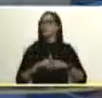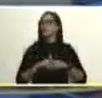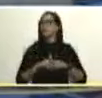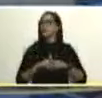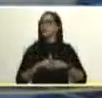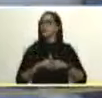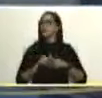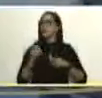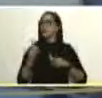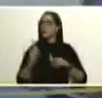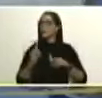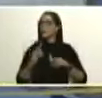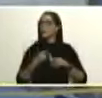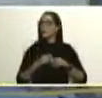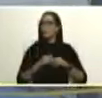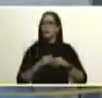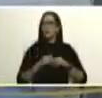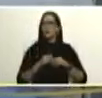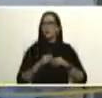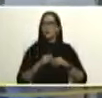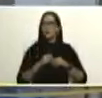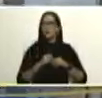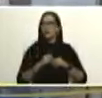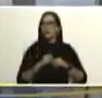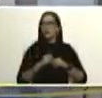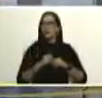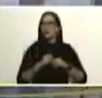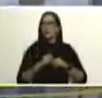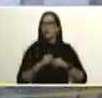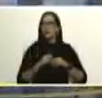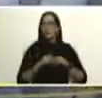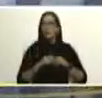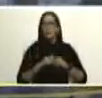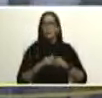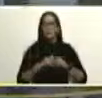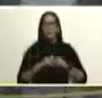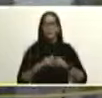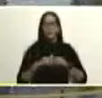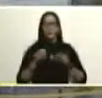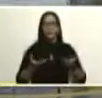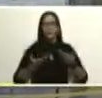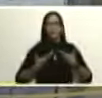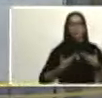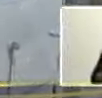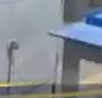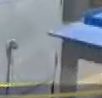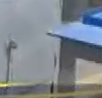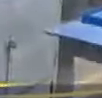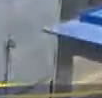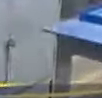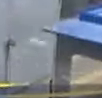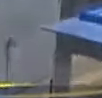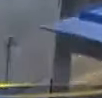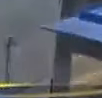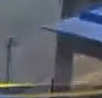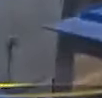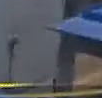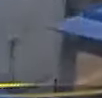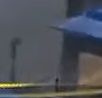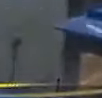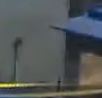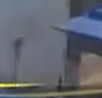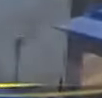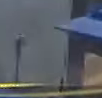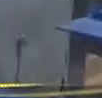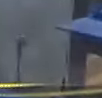es uno de los talleres pues que recibió hasta ahora el máximo de los